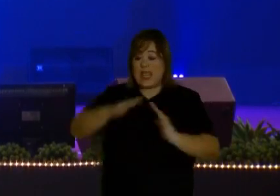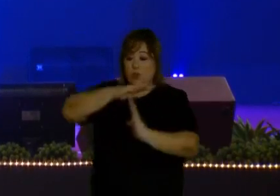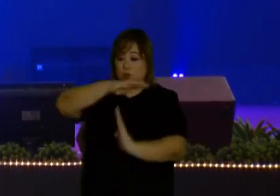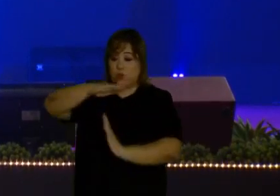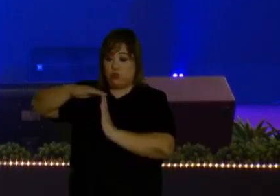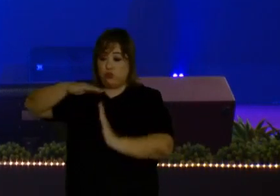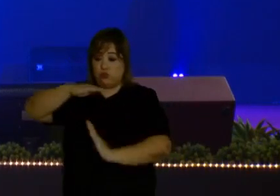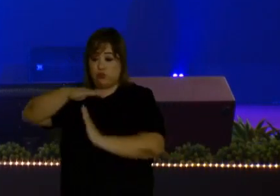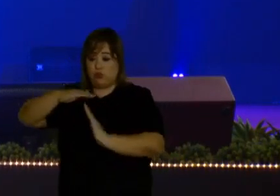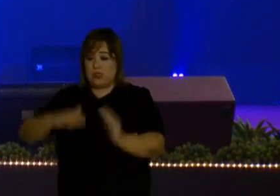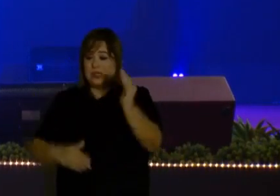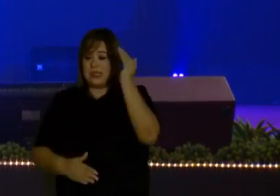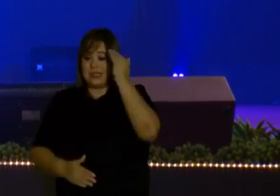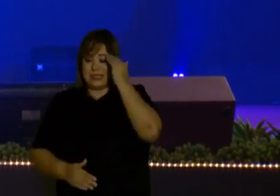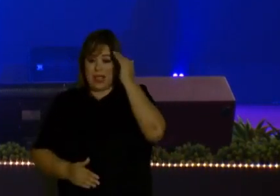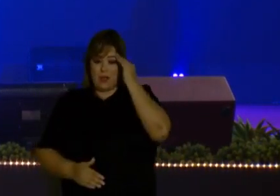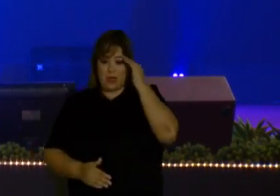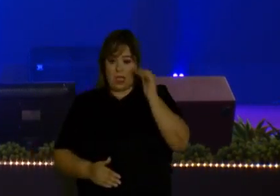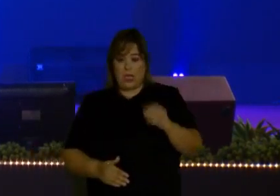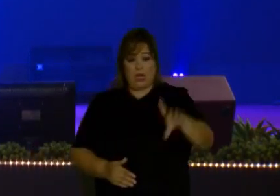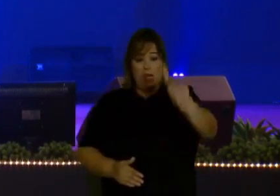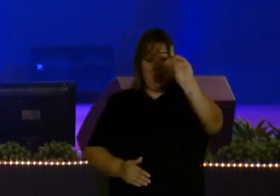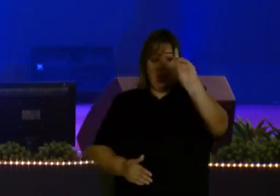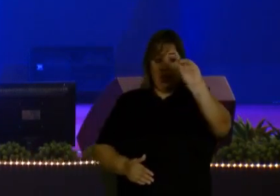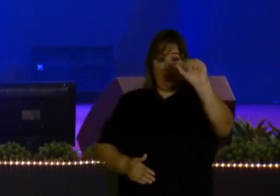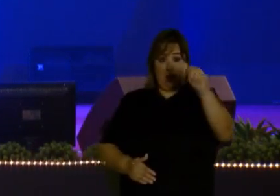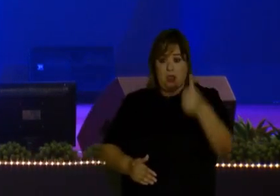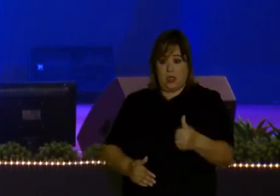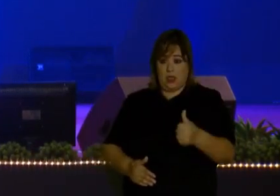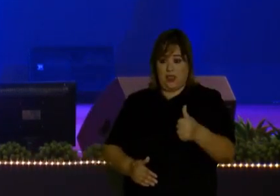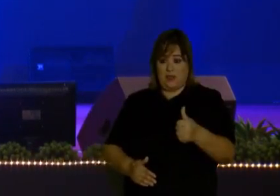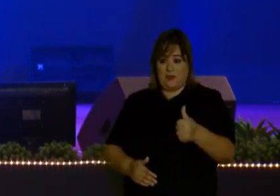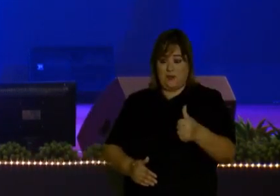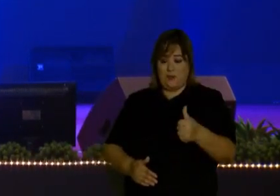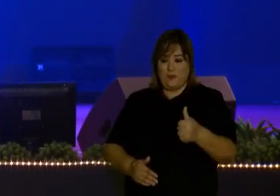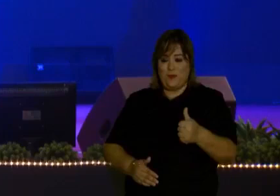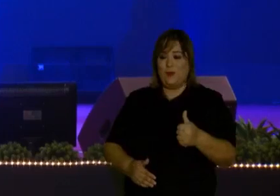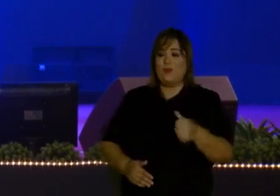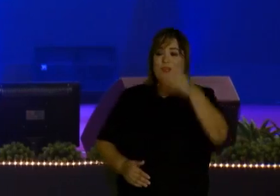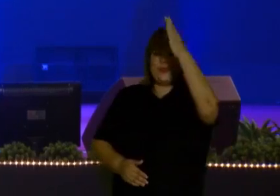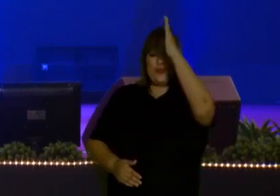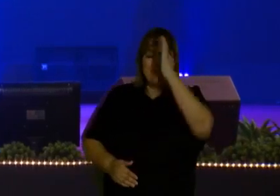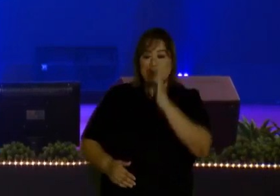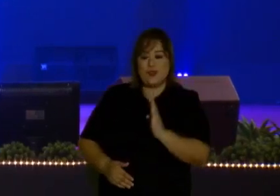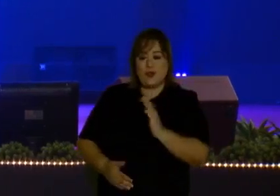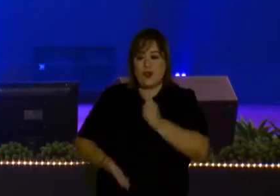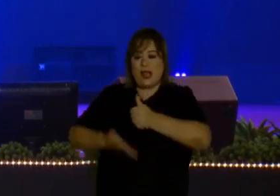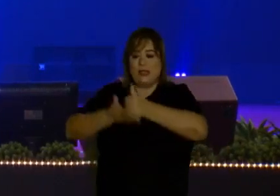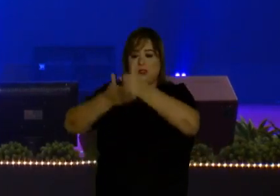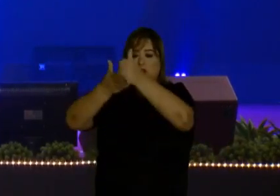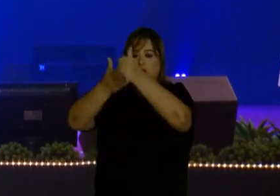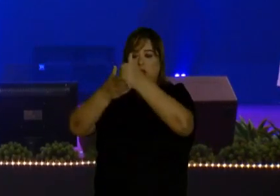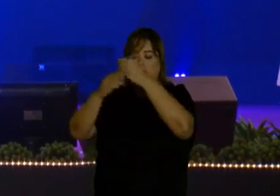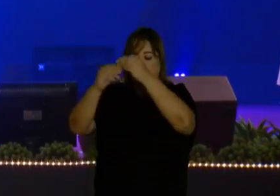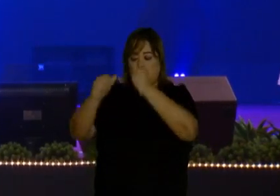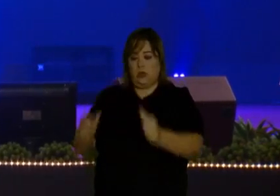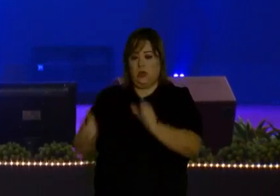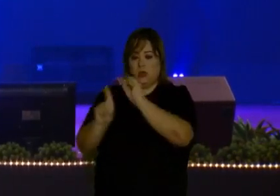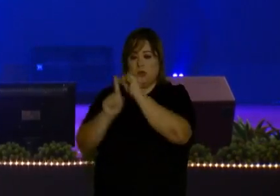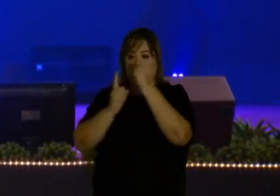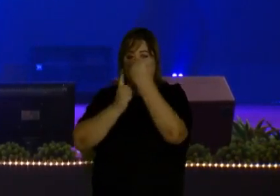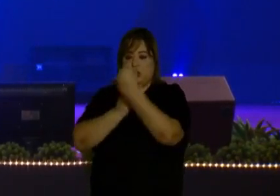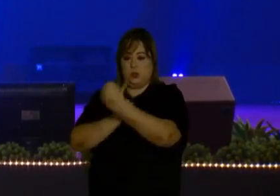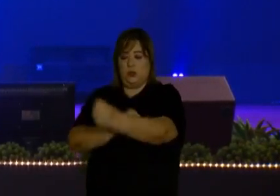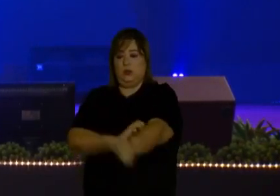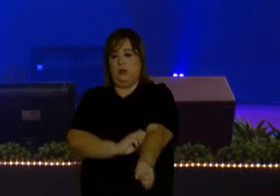diezmo, que al final del día no salga resuelto su situación. Siéntese un instante, vamos.